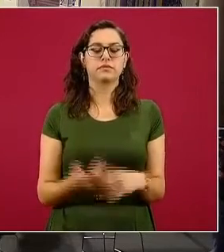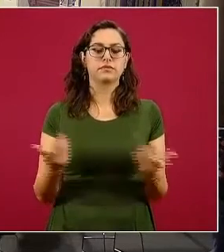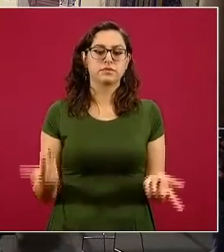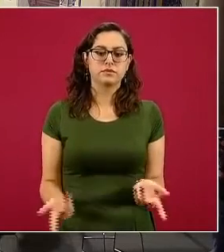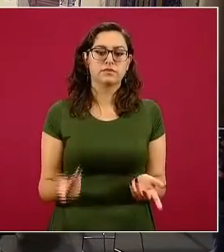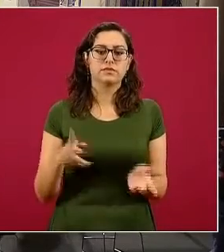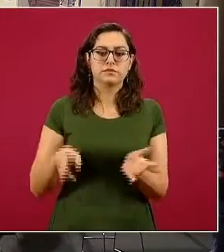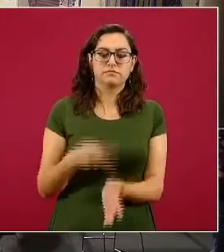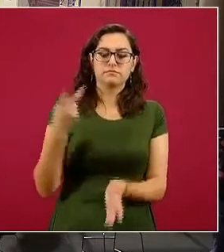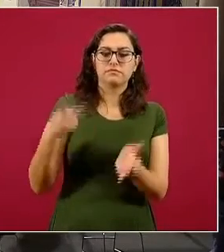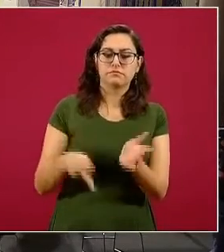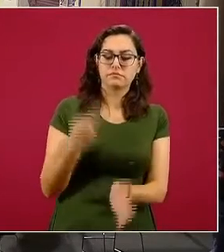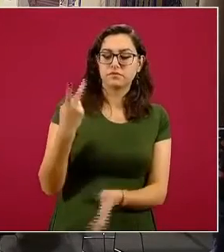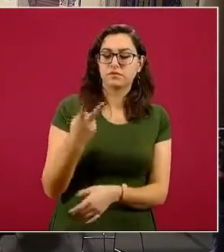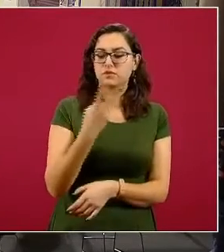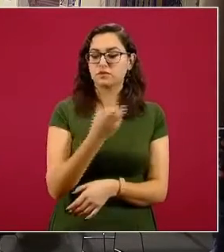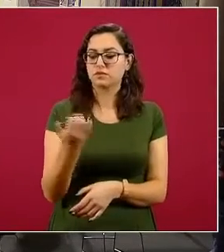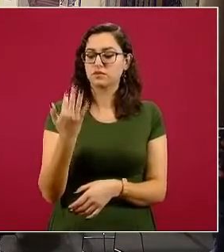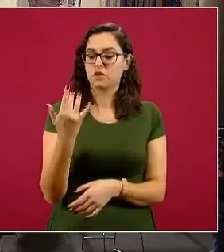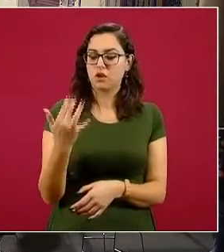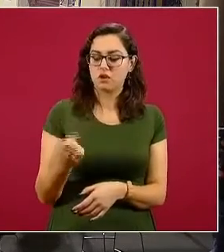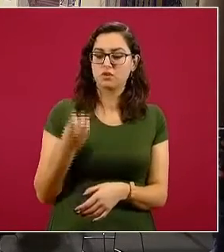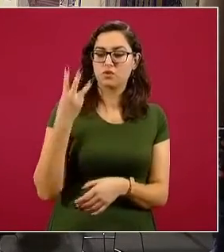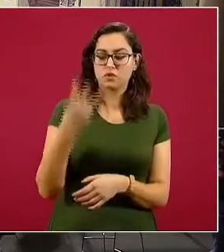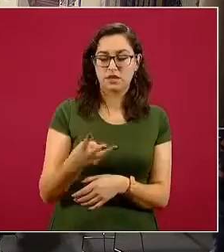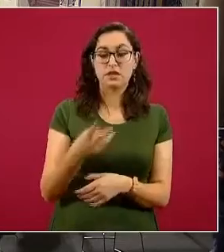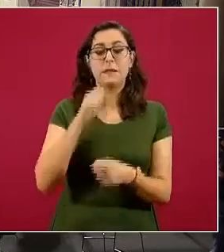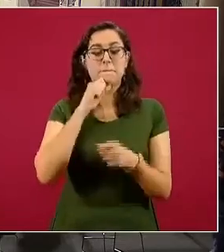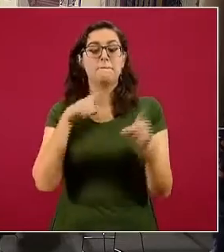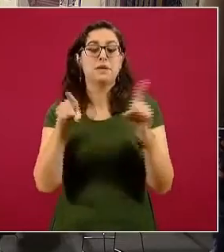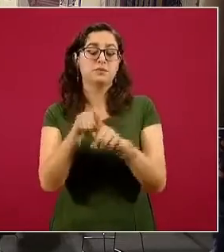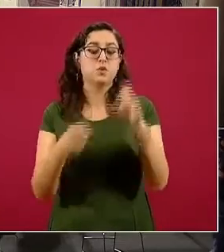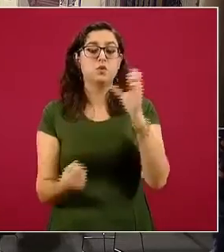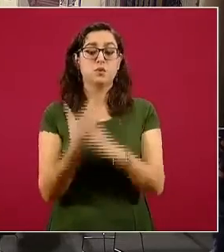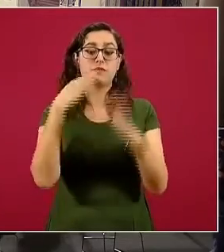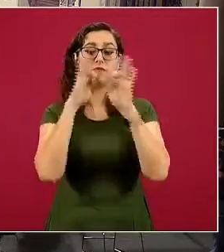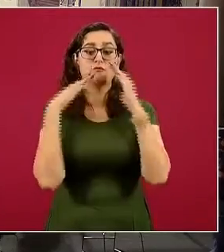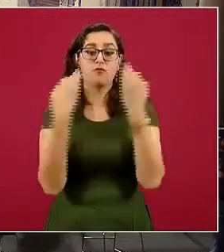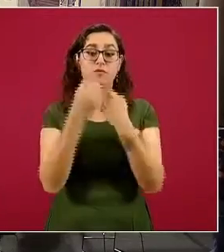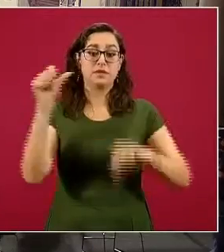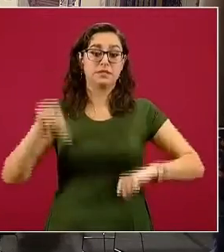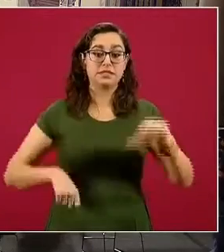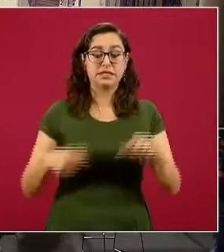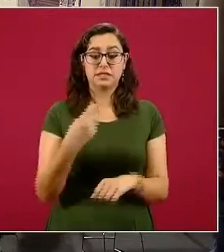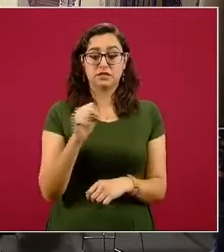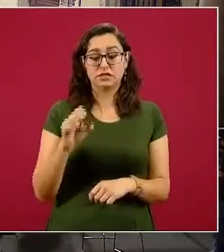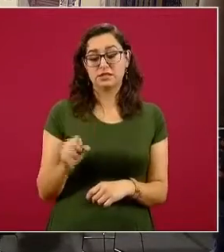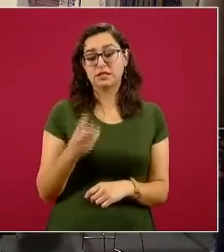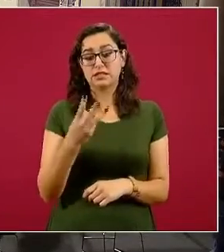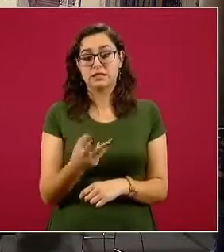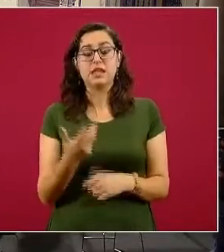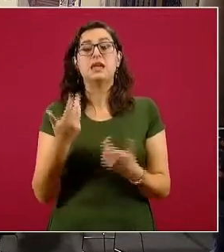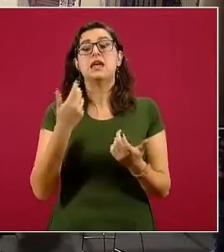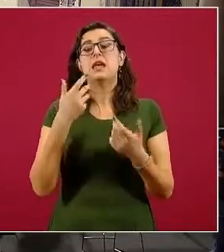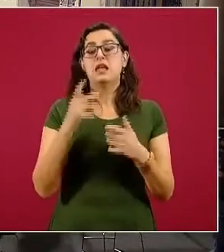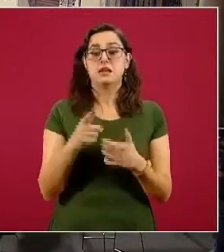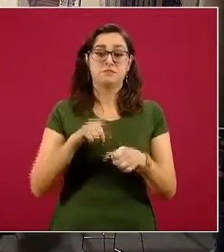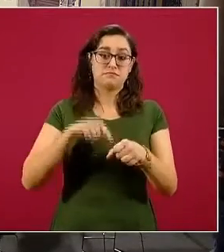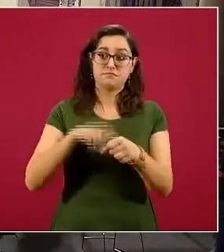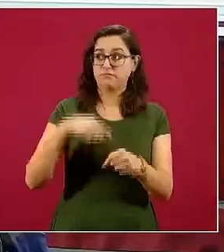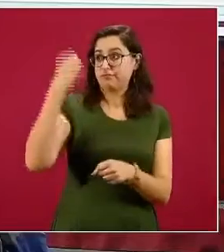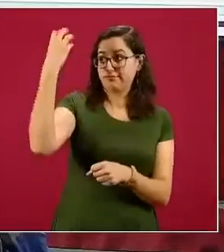253, también andando en el día número ya 166 de la nueva normalidad, caracterizada por el semáforo de riesgo